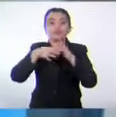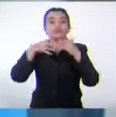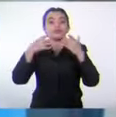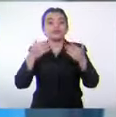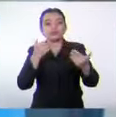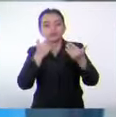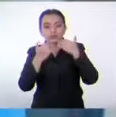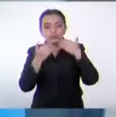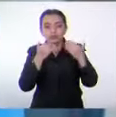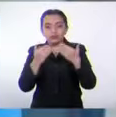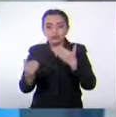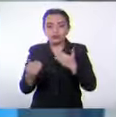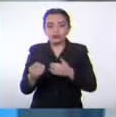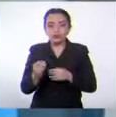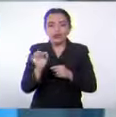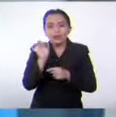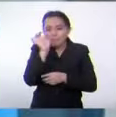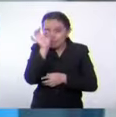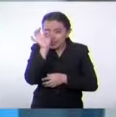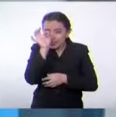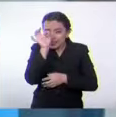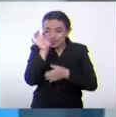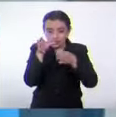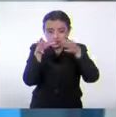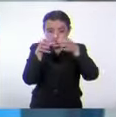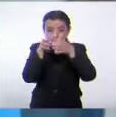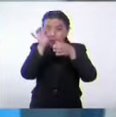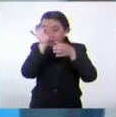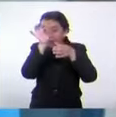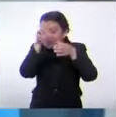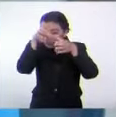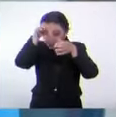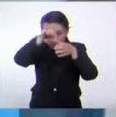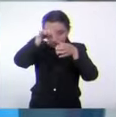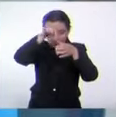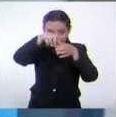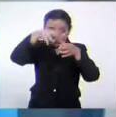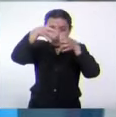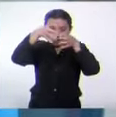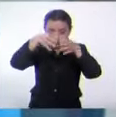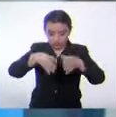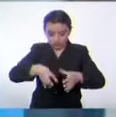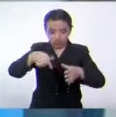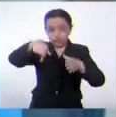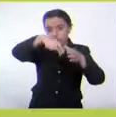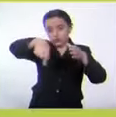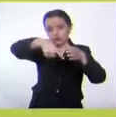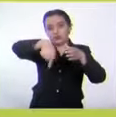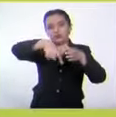expresan los miligramos que se encuentran disueltos en 1 litro de disolución.